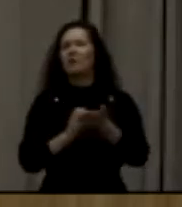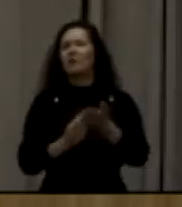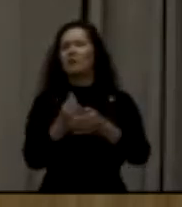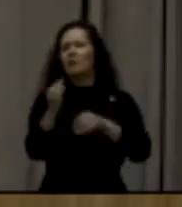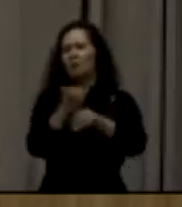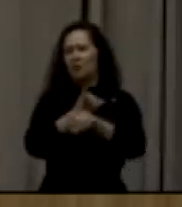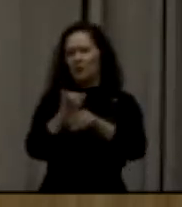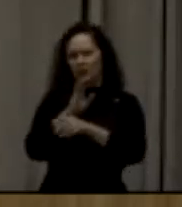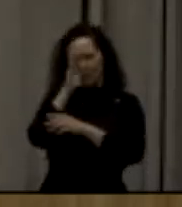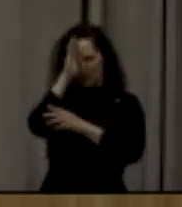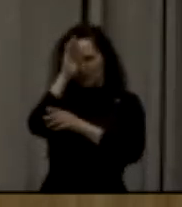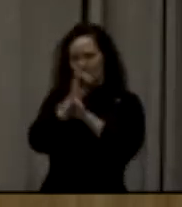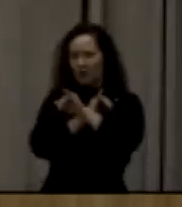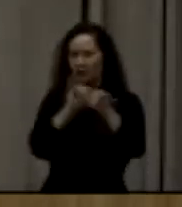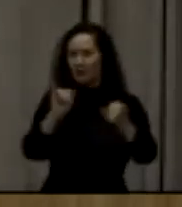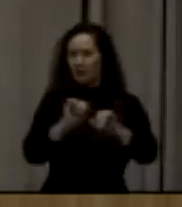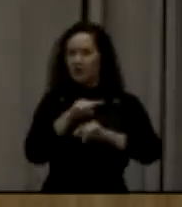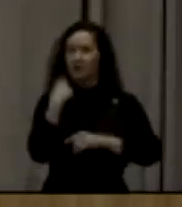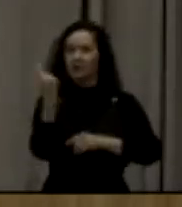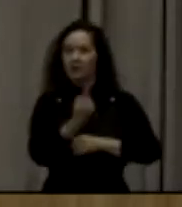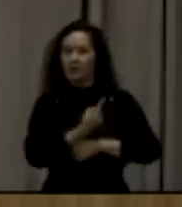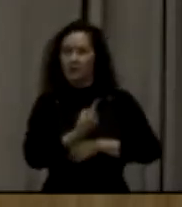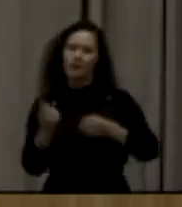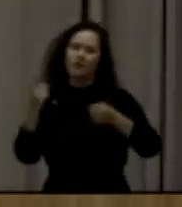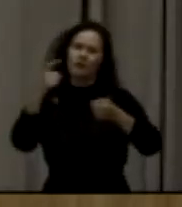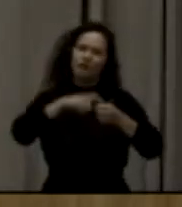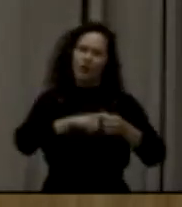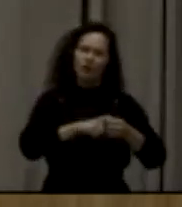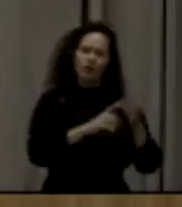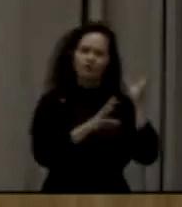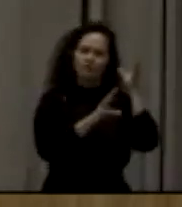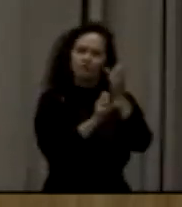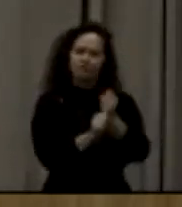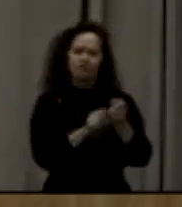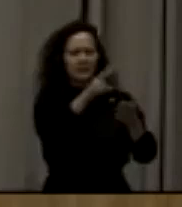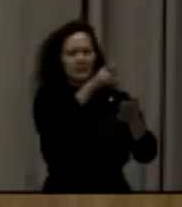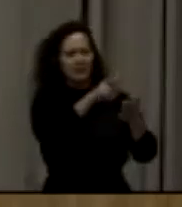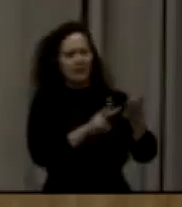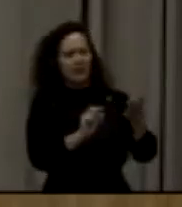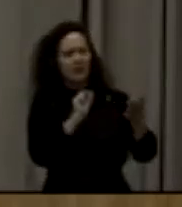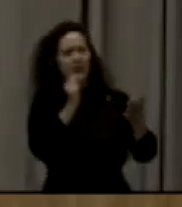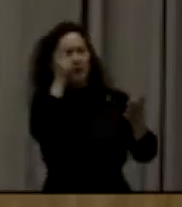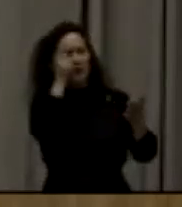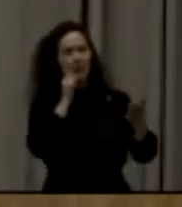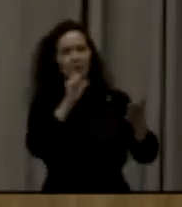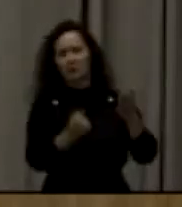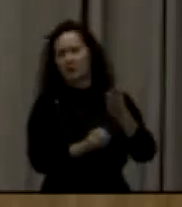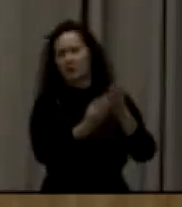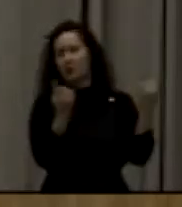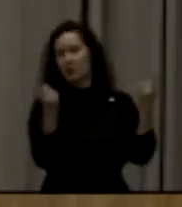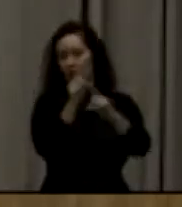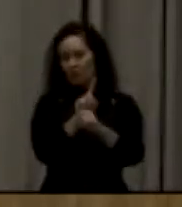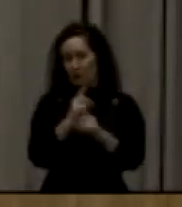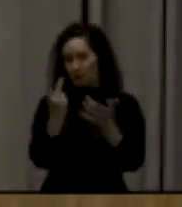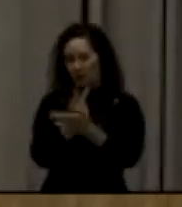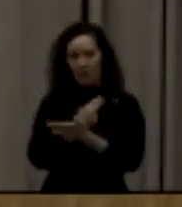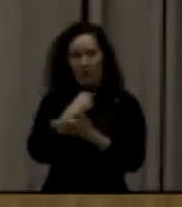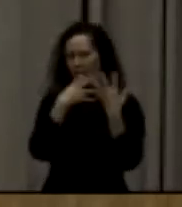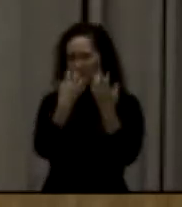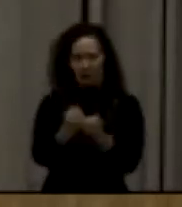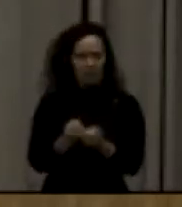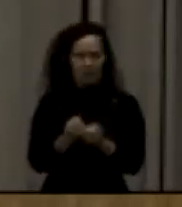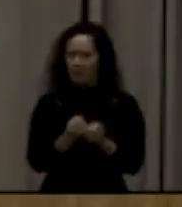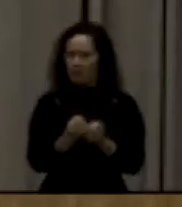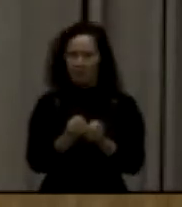lo digo para que entonces revisemos que Qué hacer en contra o no que seguir permitiendo en el tema del